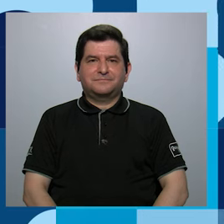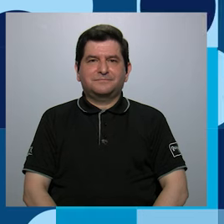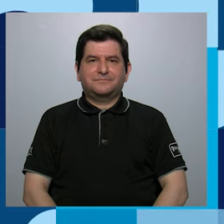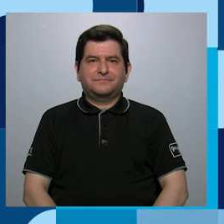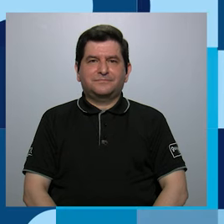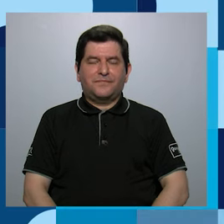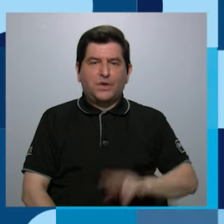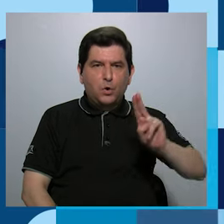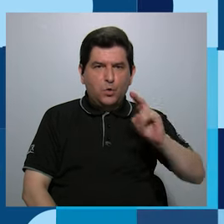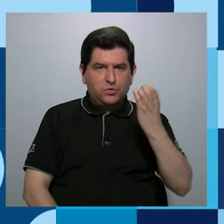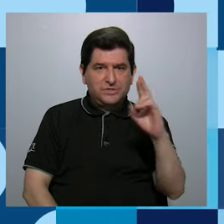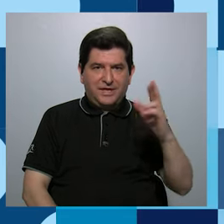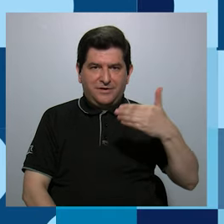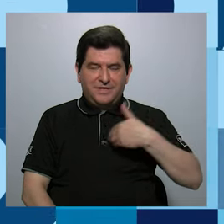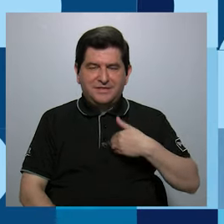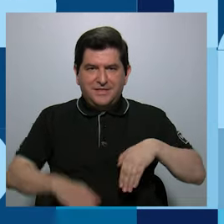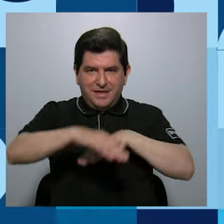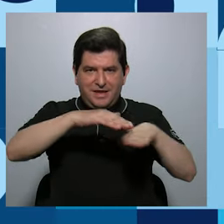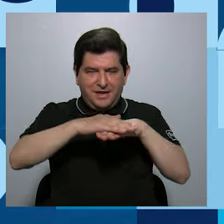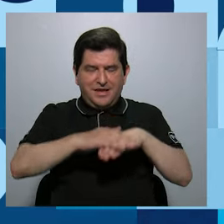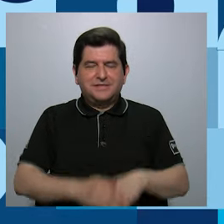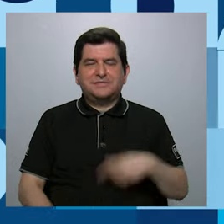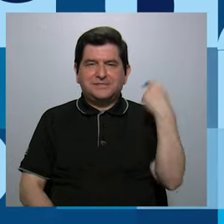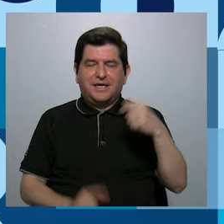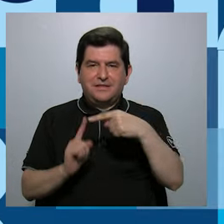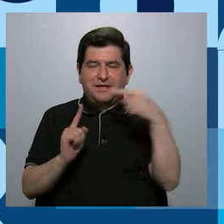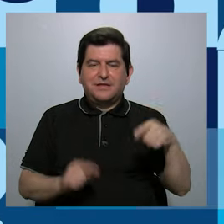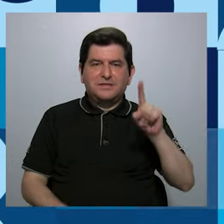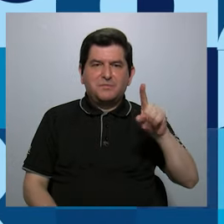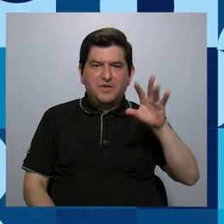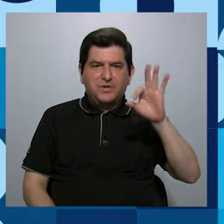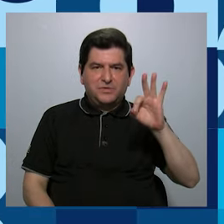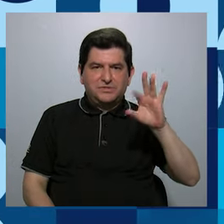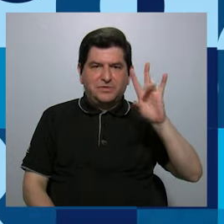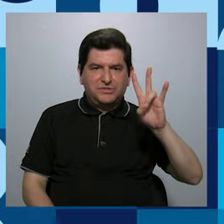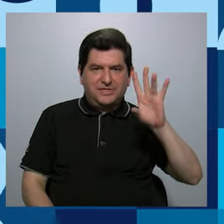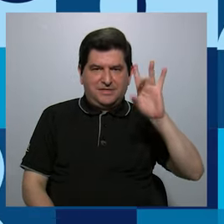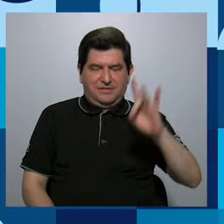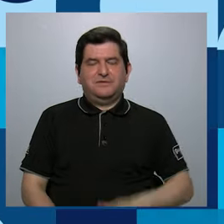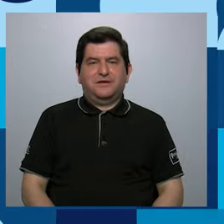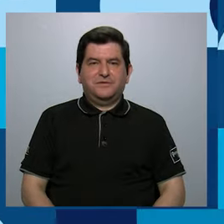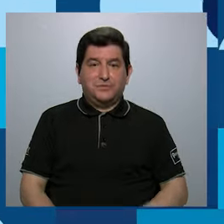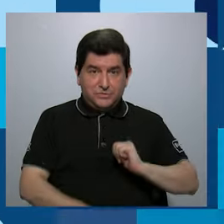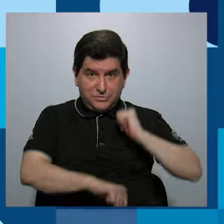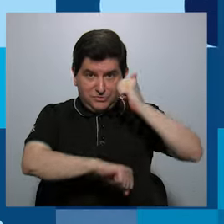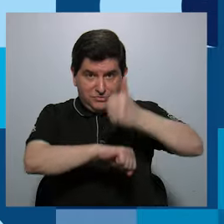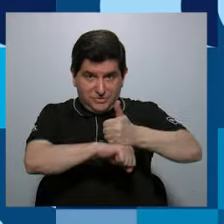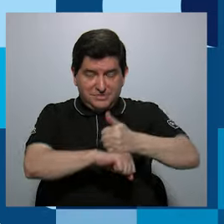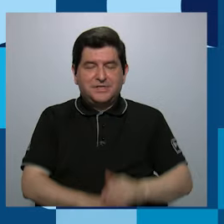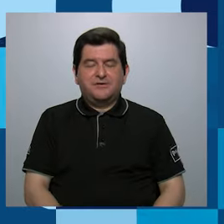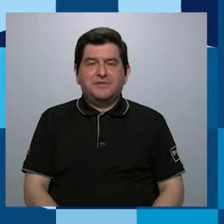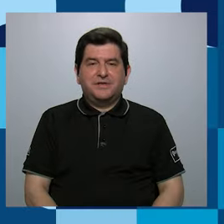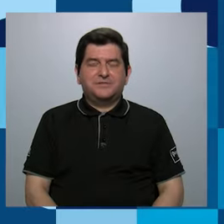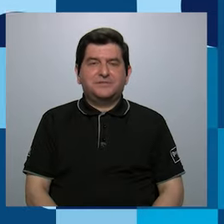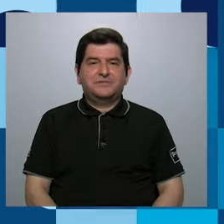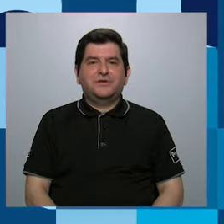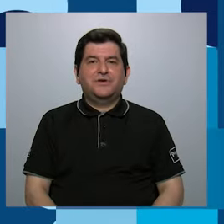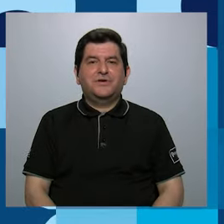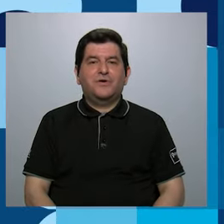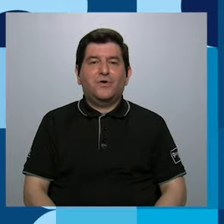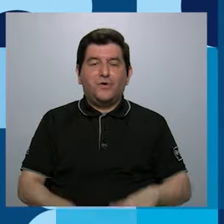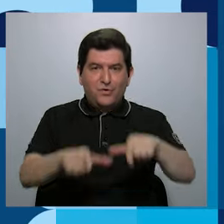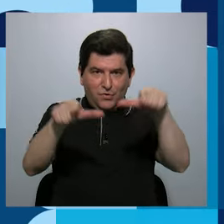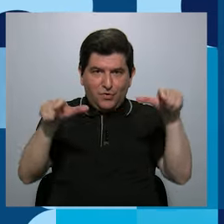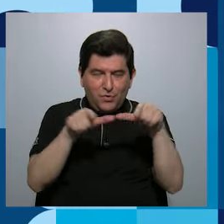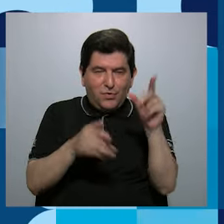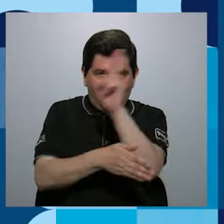La UCR tiene sede en Guanacaste desde 1978, año en que se abrieron las puertas de las